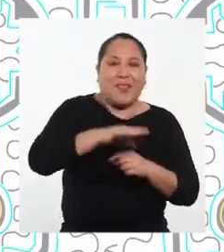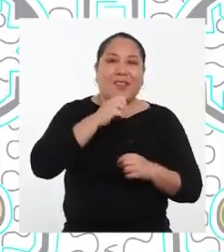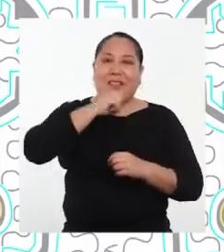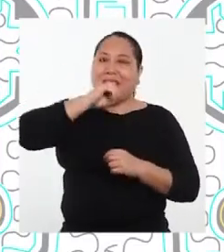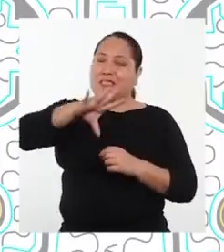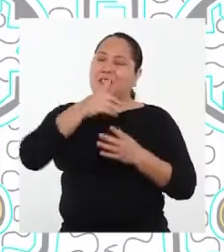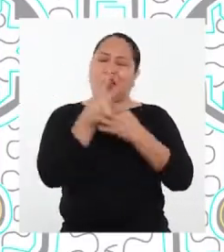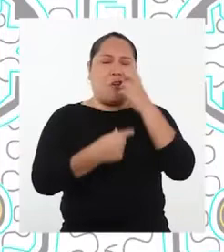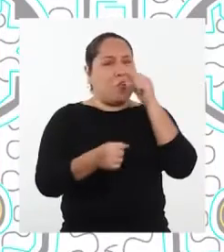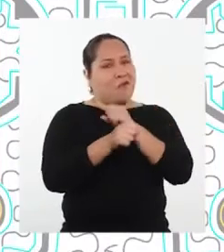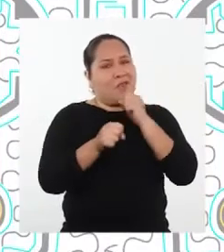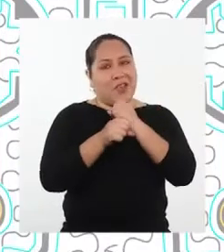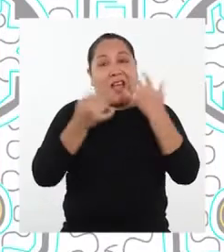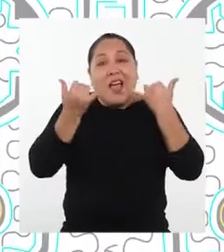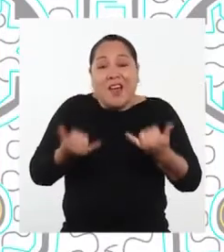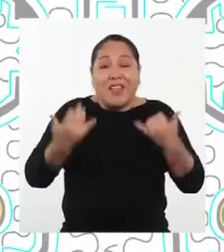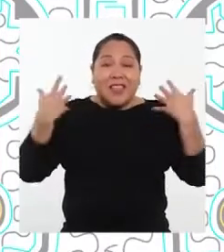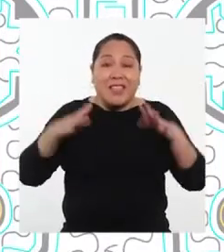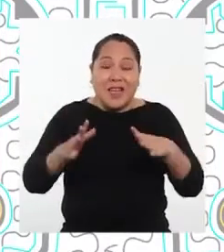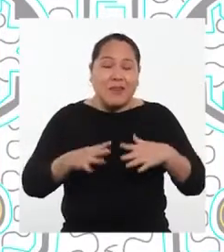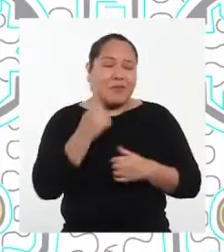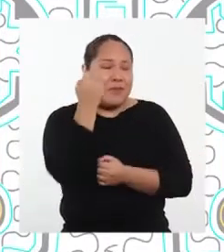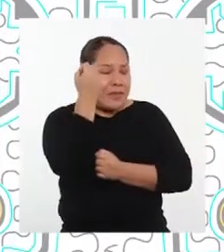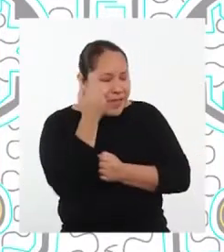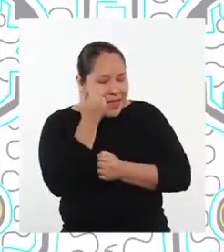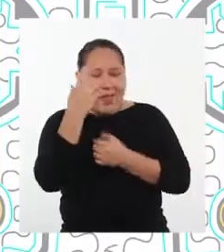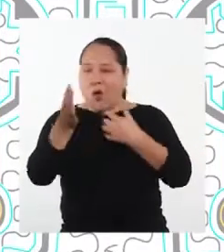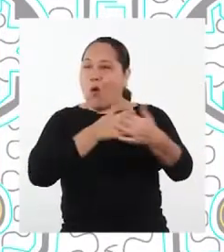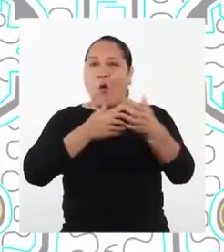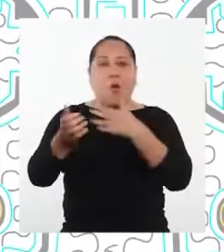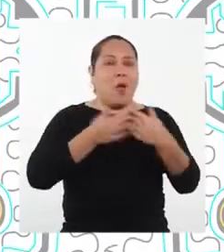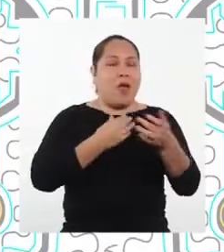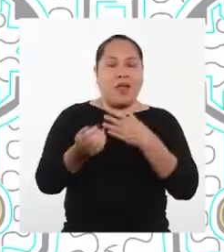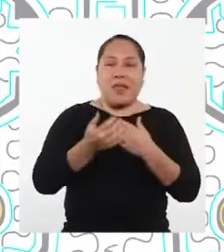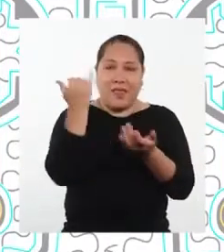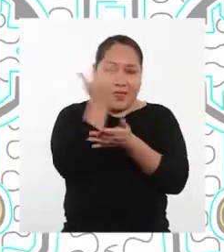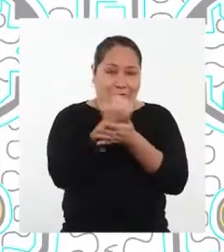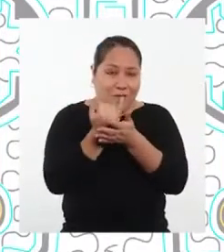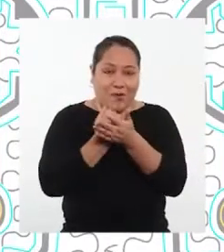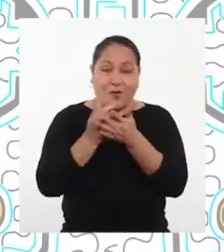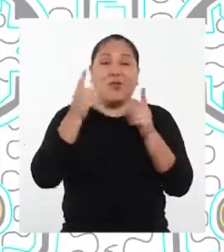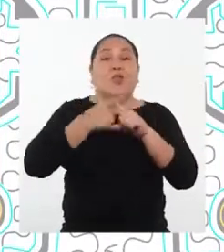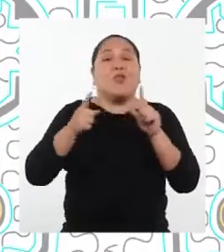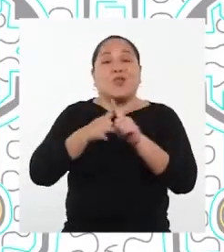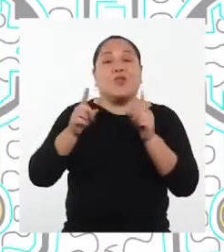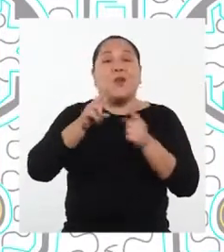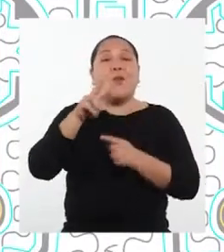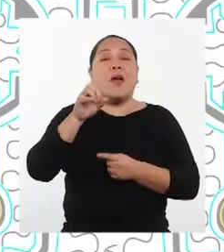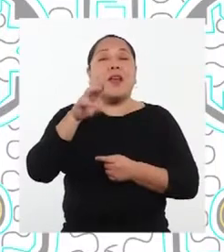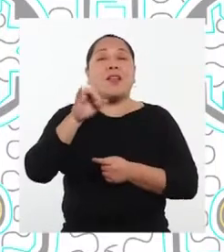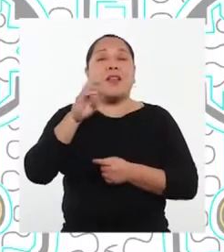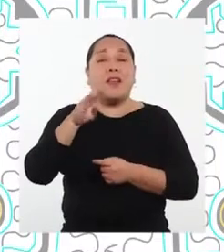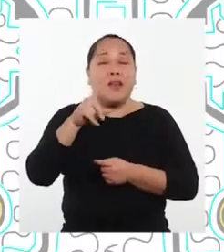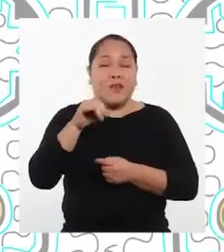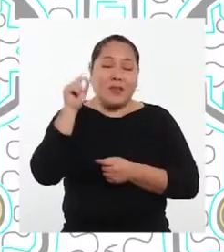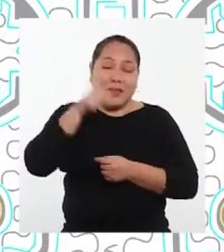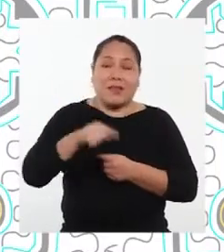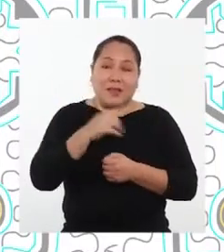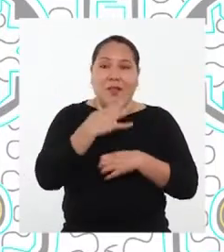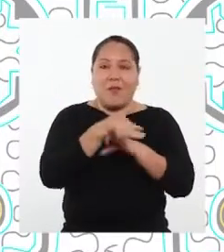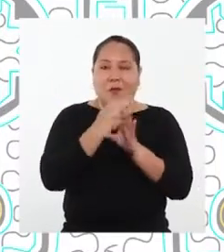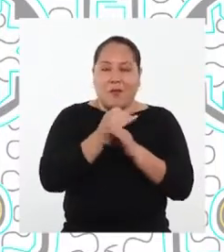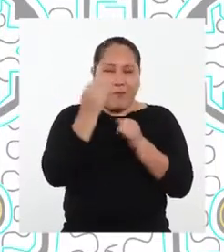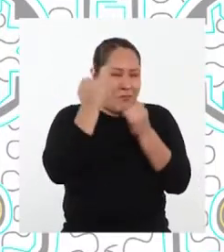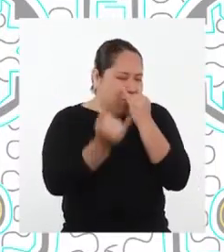correctamente, podemos decir con confianza que ahora podemos comprender cualquier clase de gráfico y sus variables. Y de esta